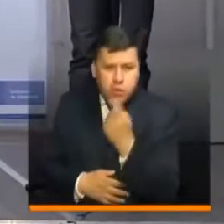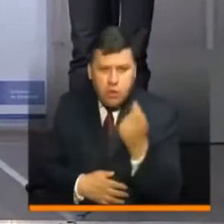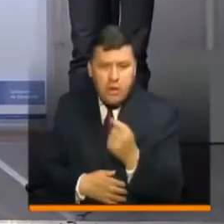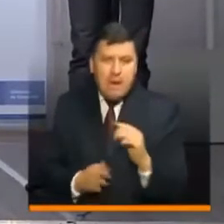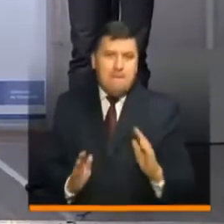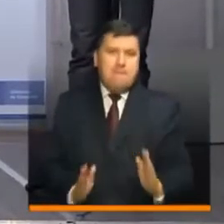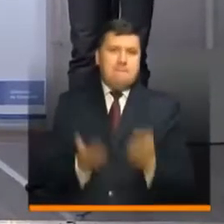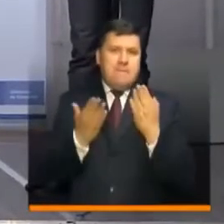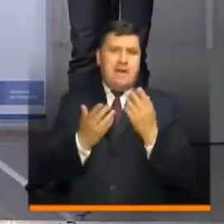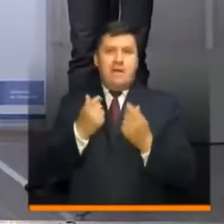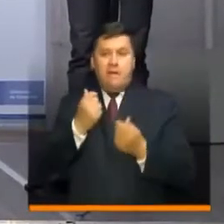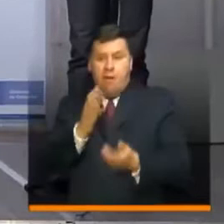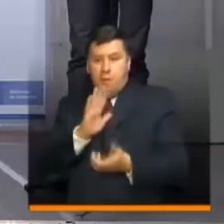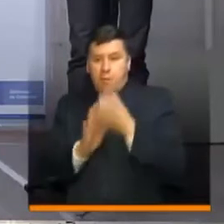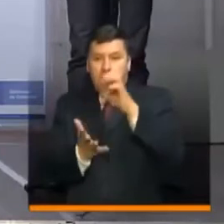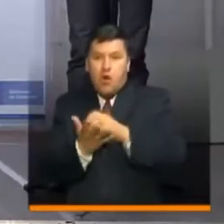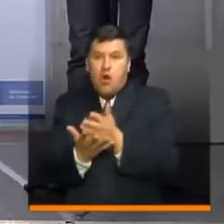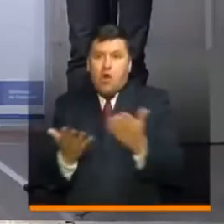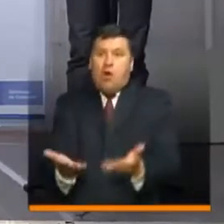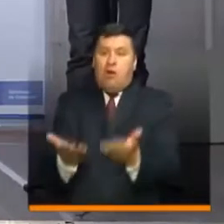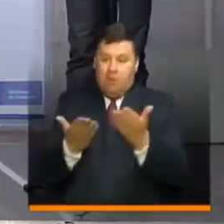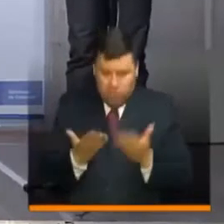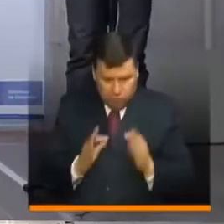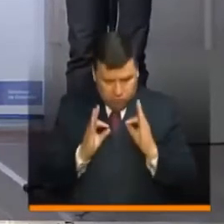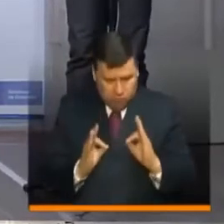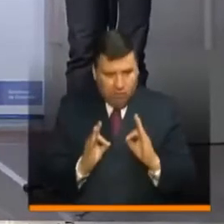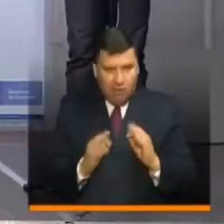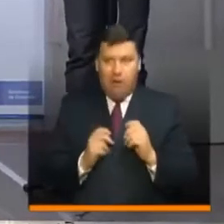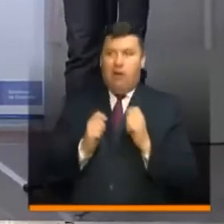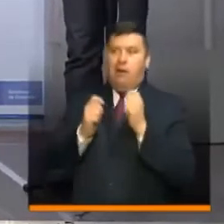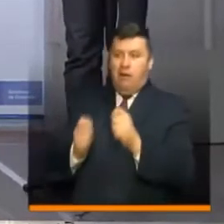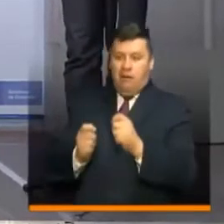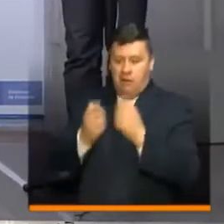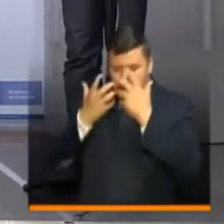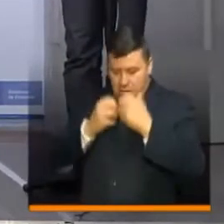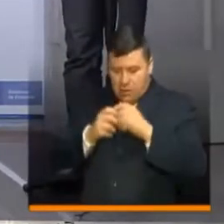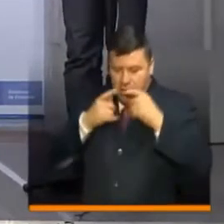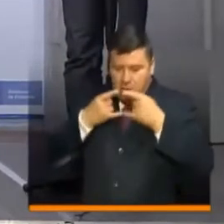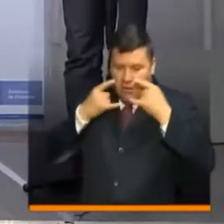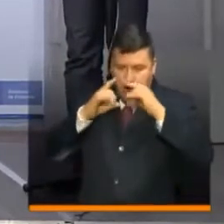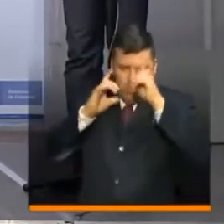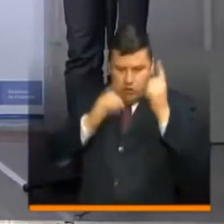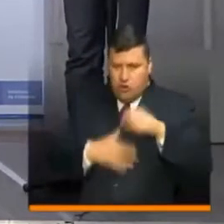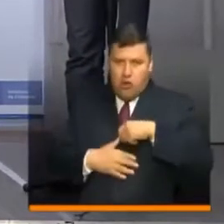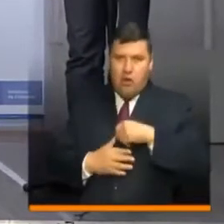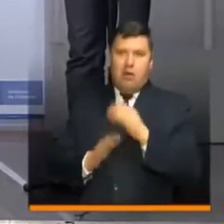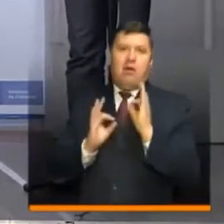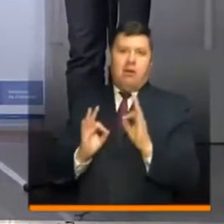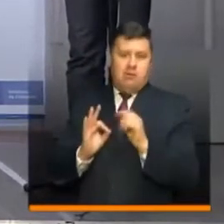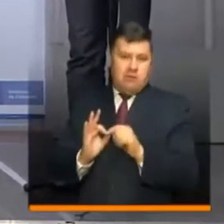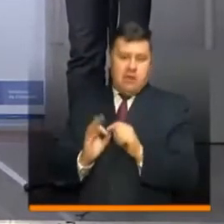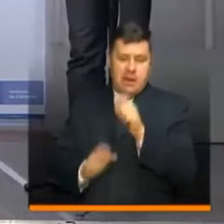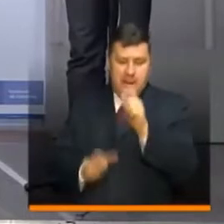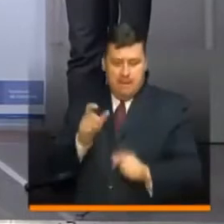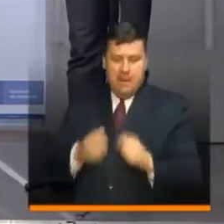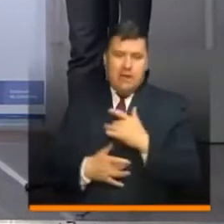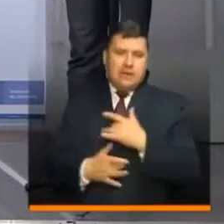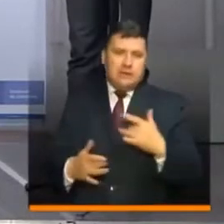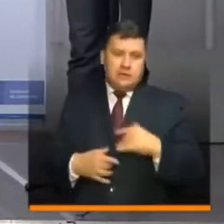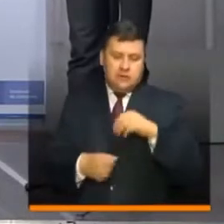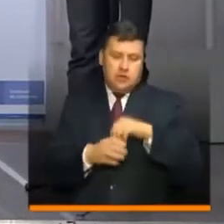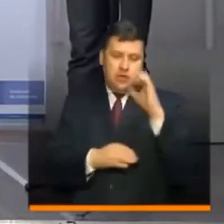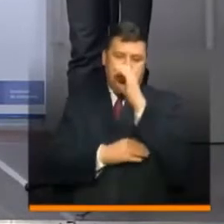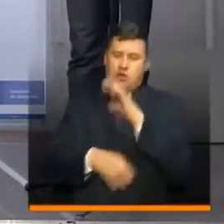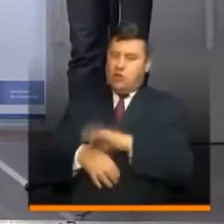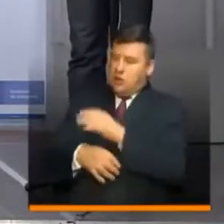mejores productos los mejores elementos los mejores en proveedores y las mejores condiciones para el personal de la salud de colombia